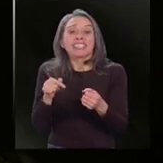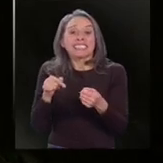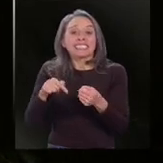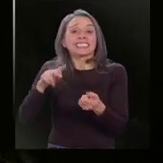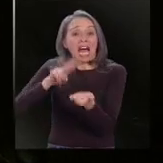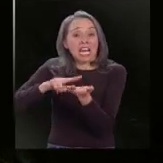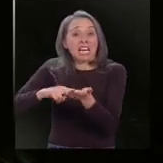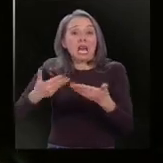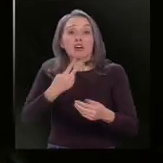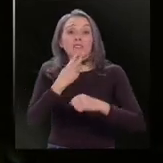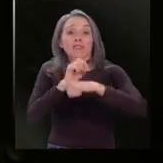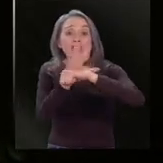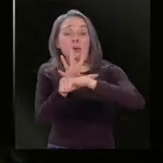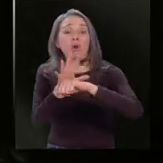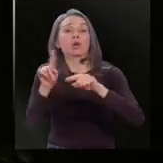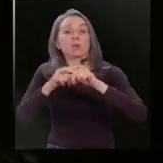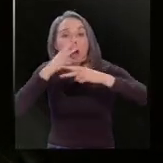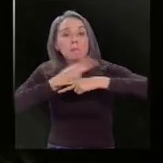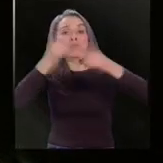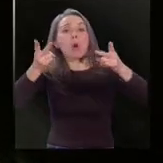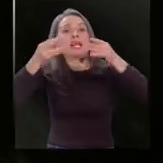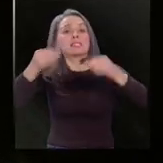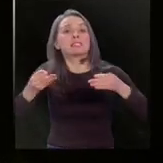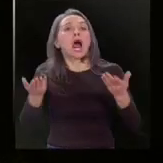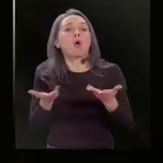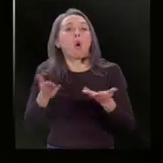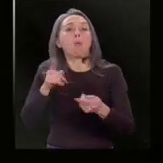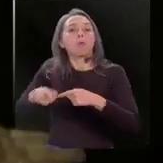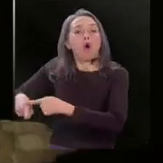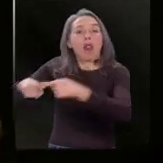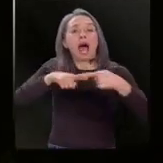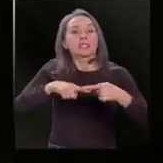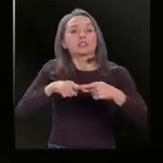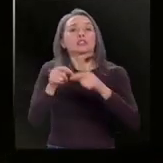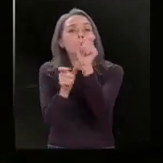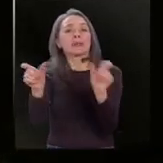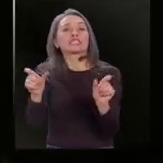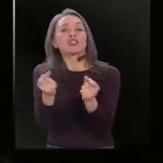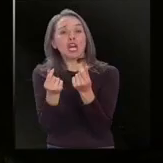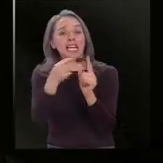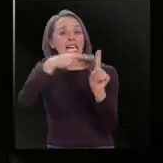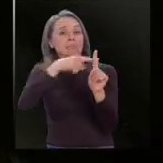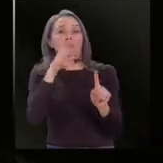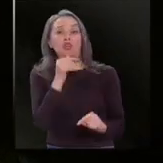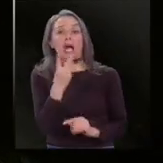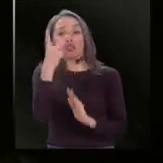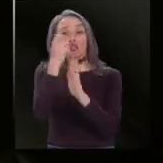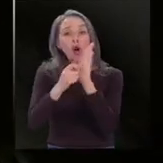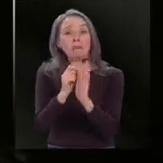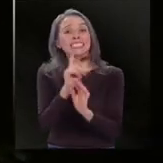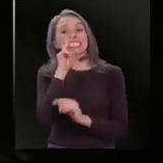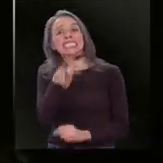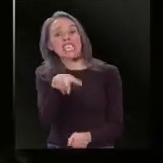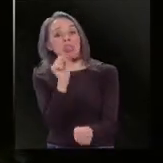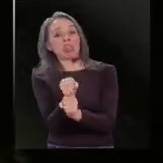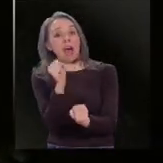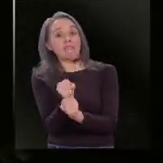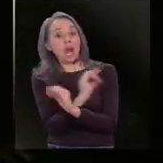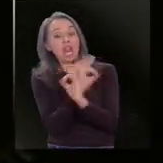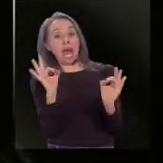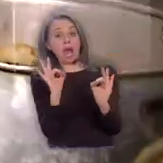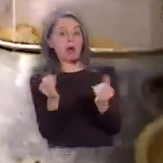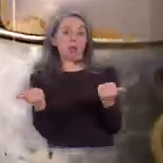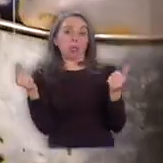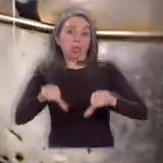como sociedad. Nos desnudó como sociedad y nos dio cuenta de que no había una clase media ni nada, sino que simplemente dos meses que dejáis de trabajar y